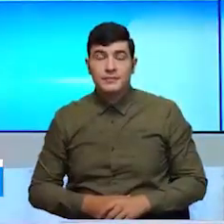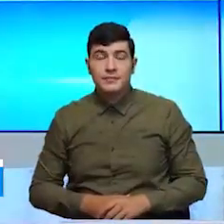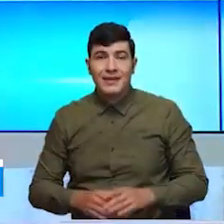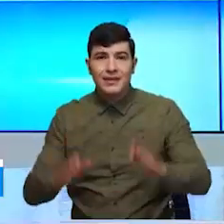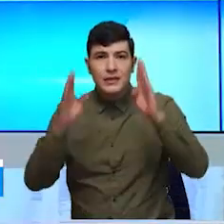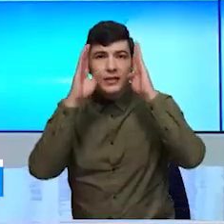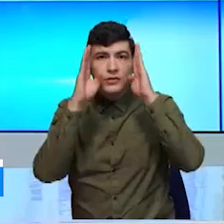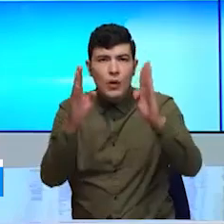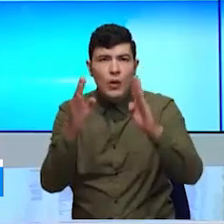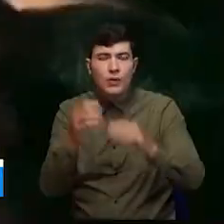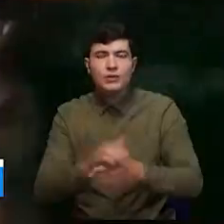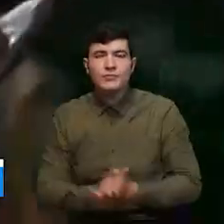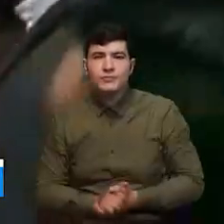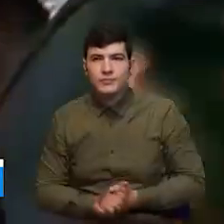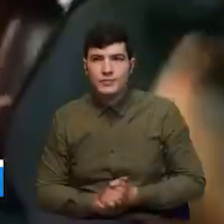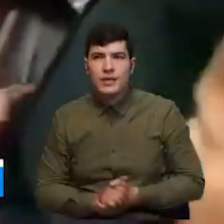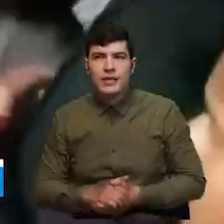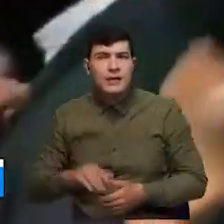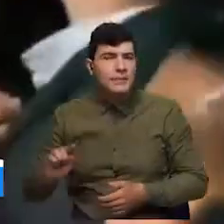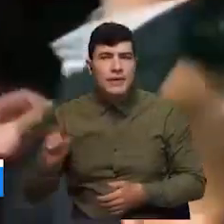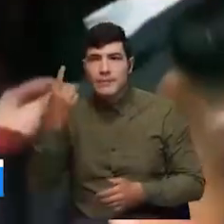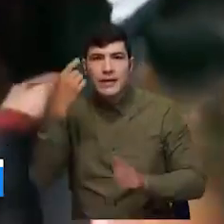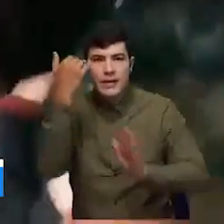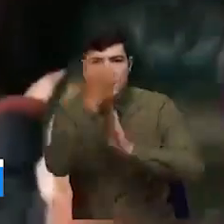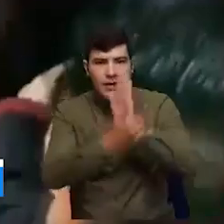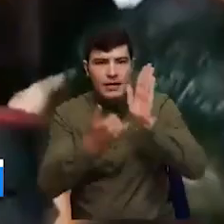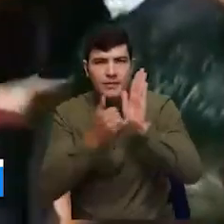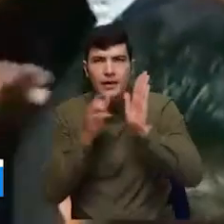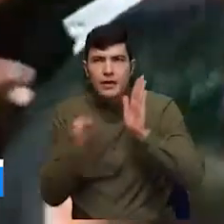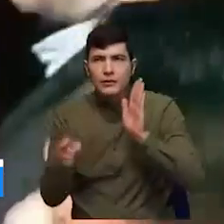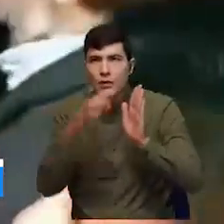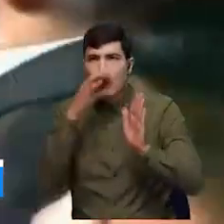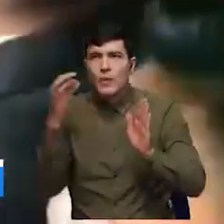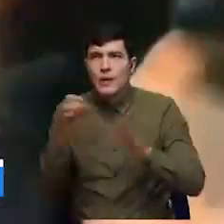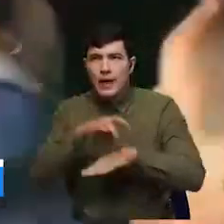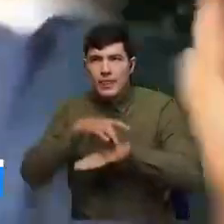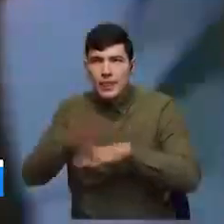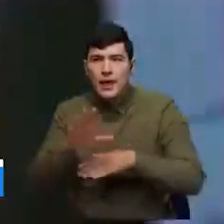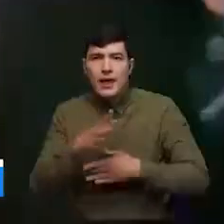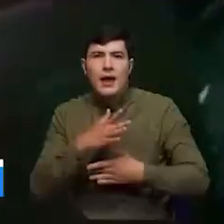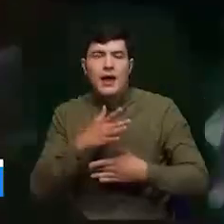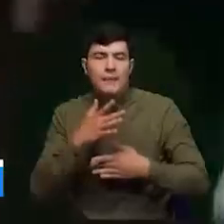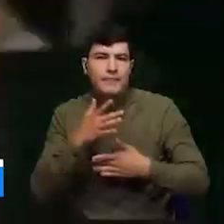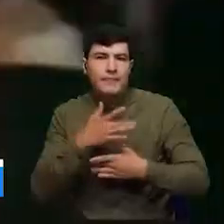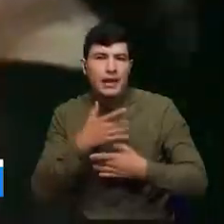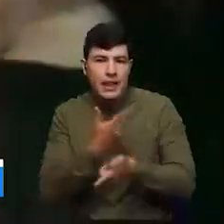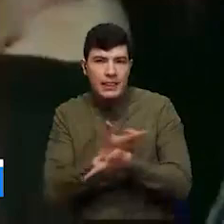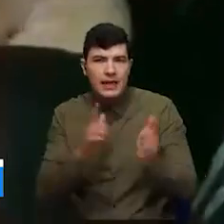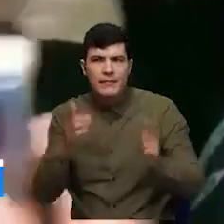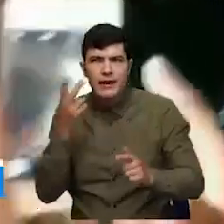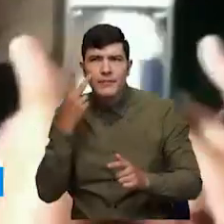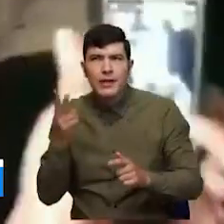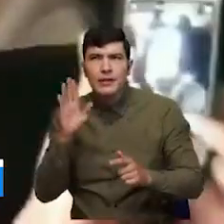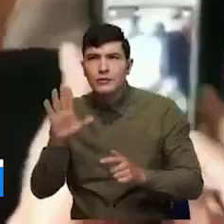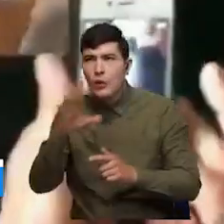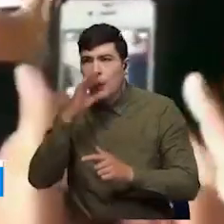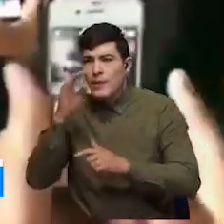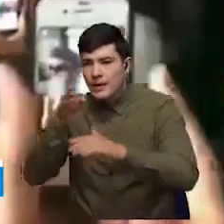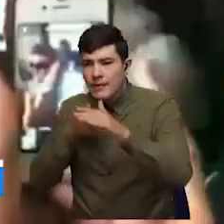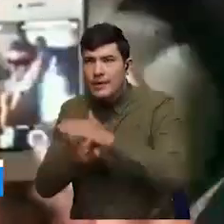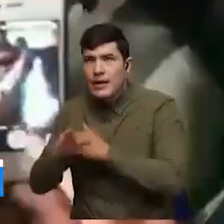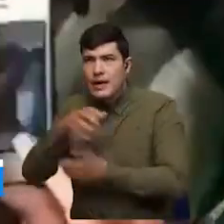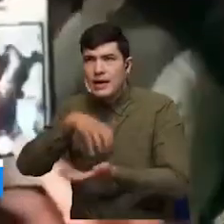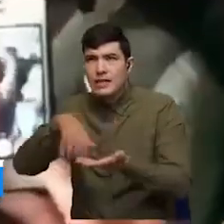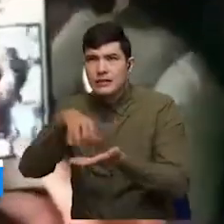Y mucha atención, estas son las primeras imágenes de Jesús Santrich en libertad. Las imágenes fueron captadas cuando llegaba a la sede del